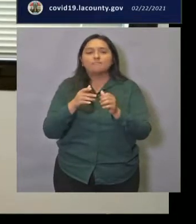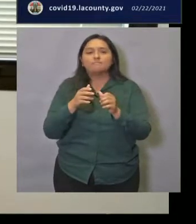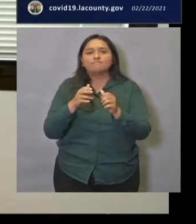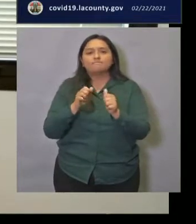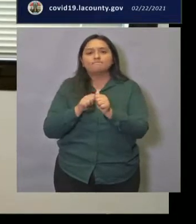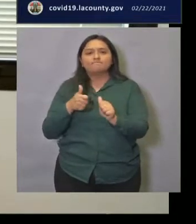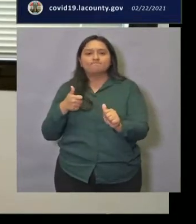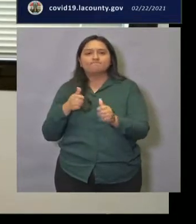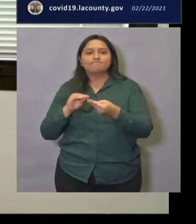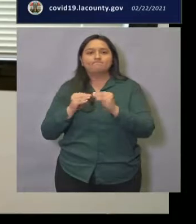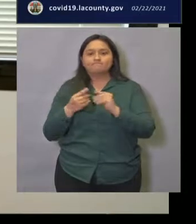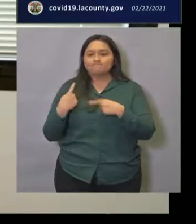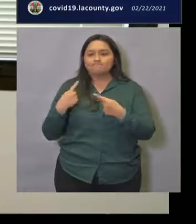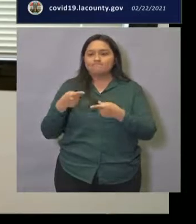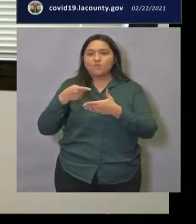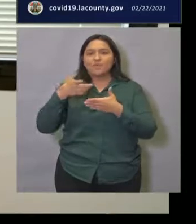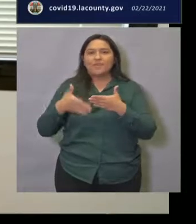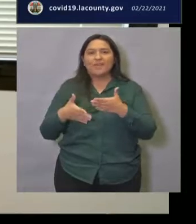semana.